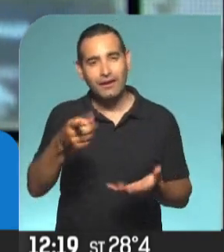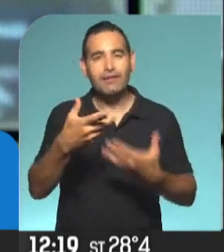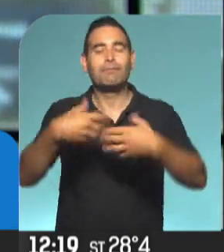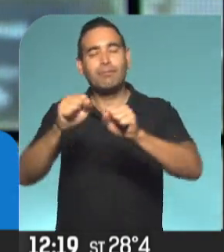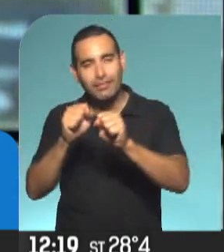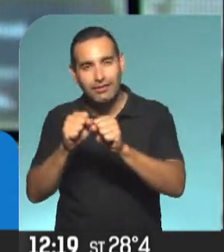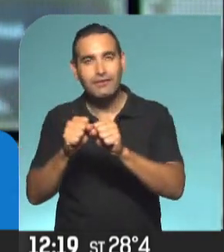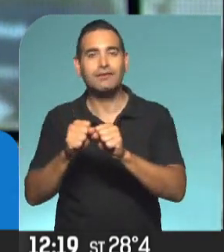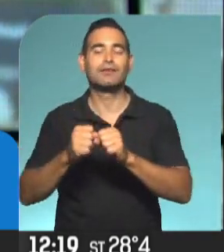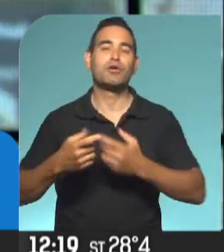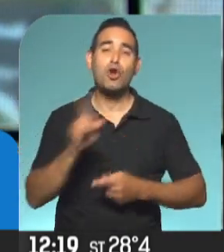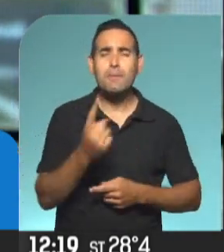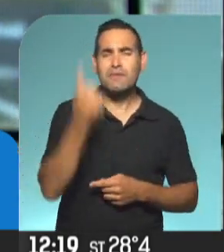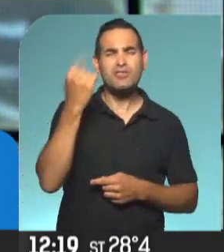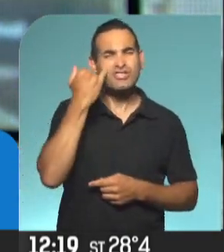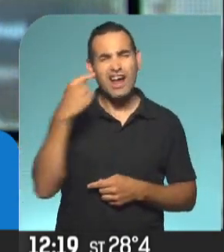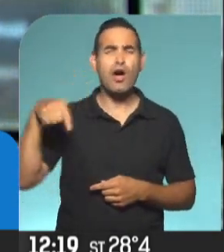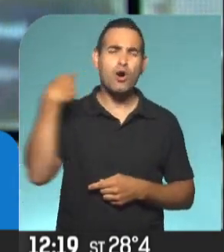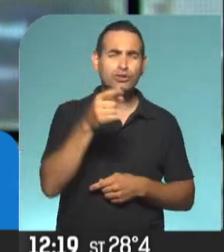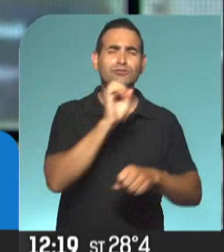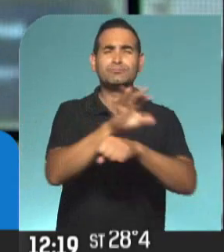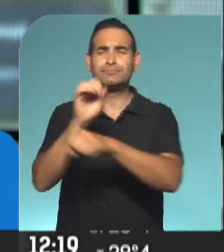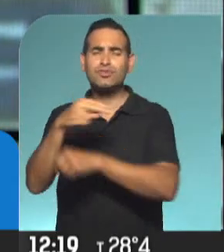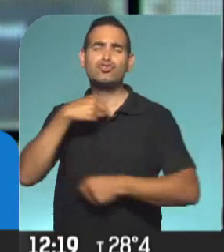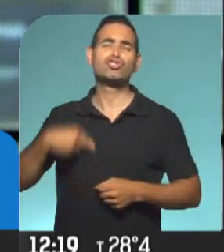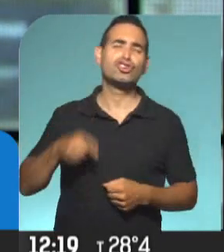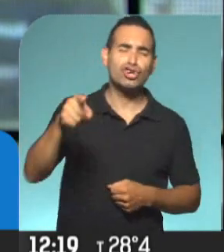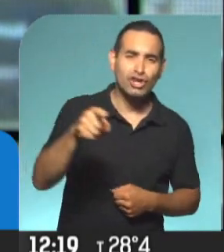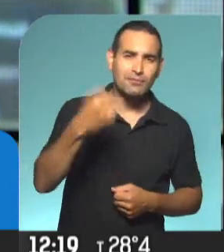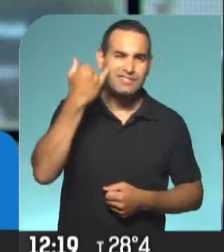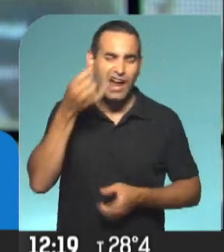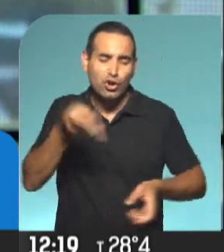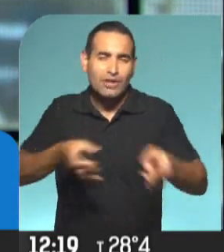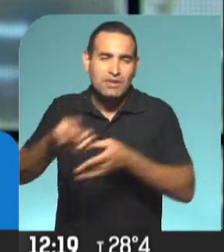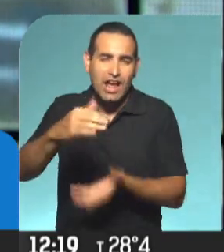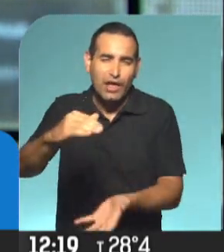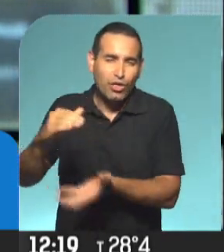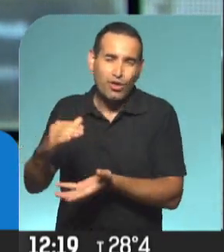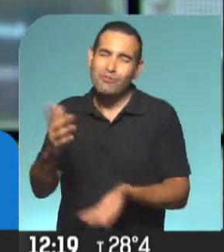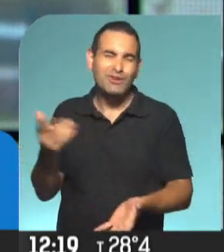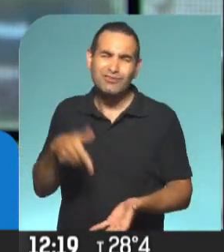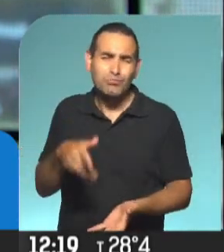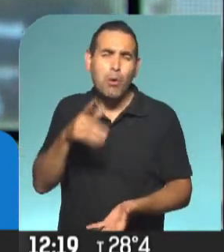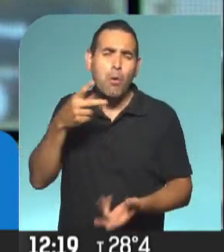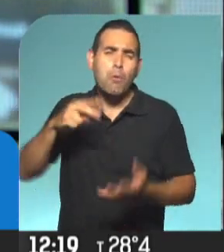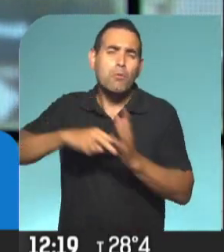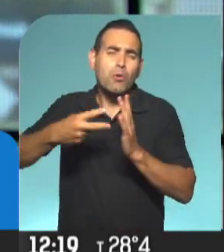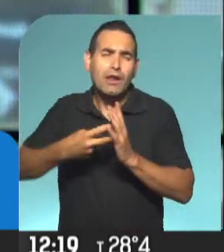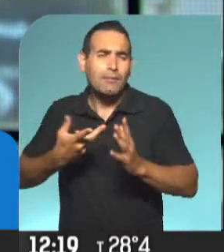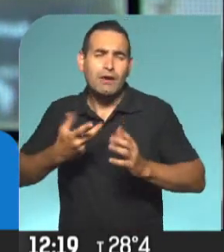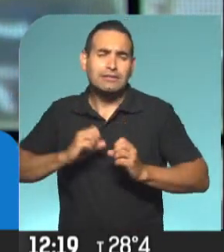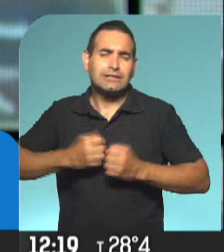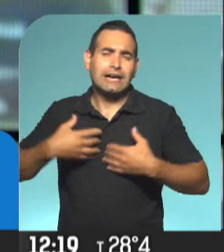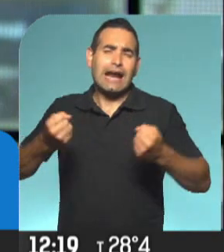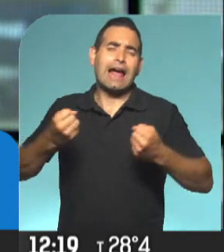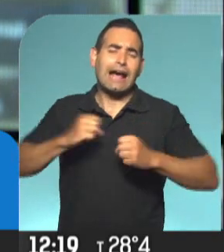contaminación. Y no es la primera vez, hubo otros envíos a China que llegaron contaminados, pero no causaron ningún problema sanitario